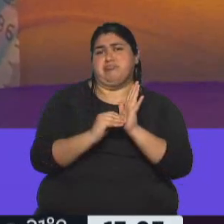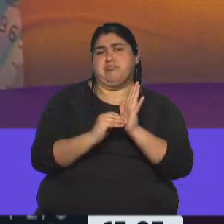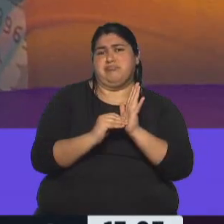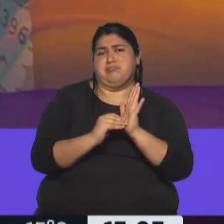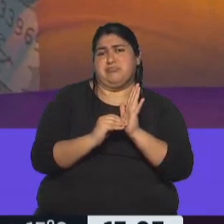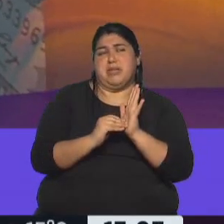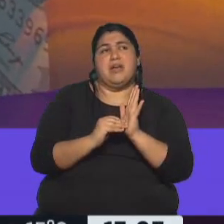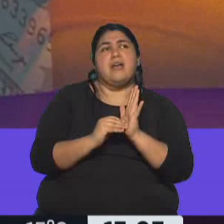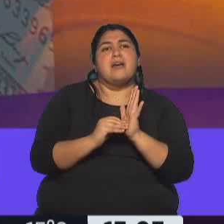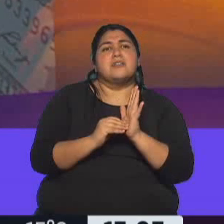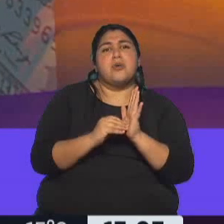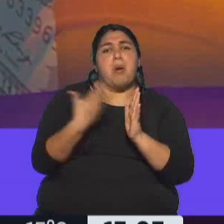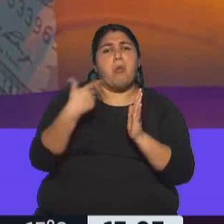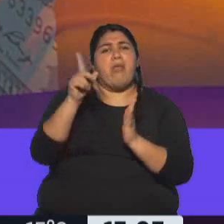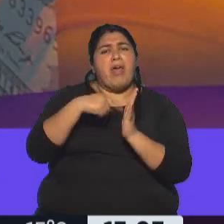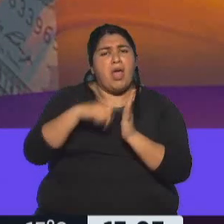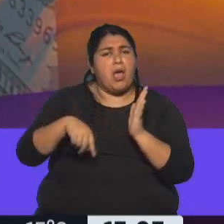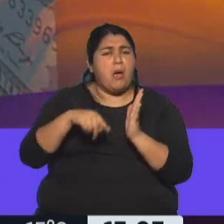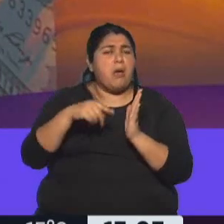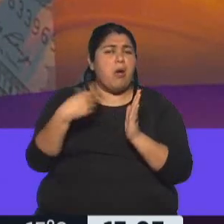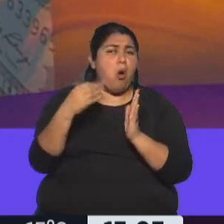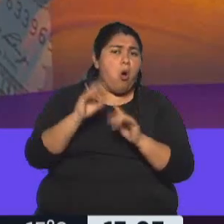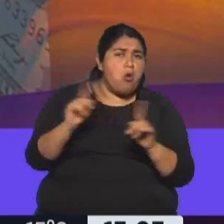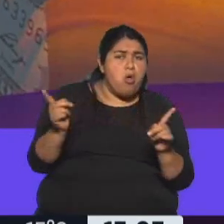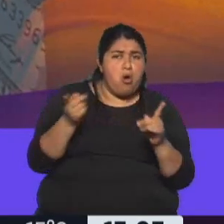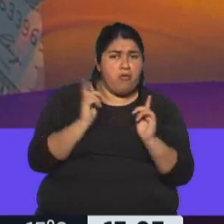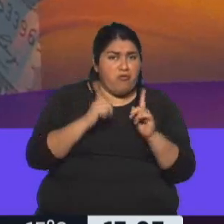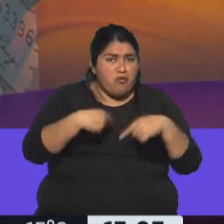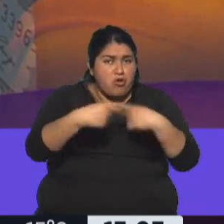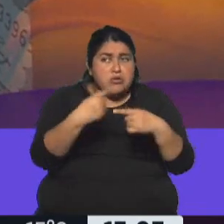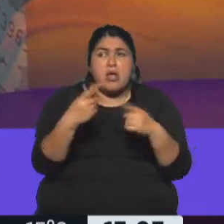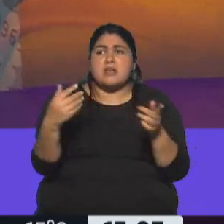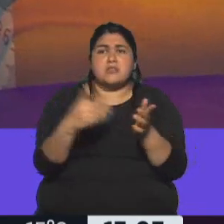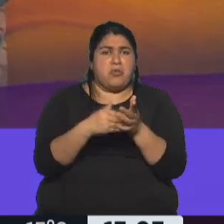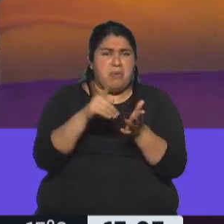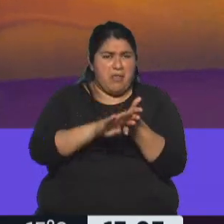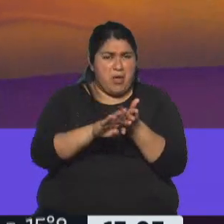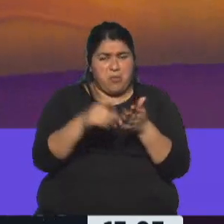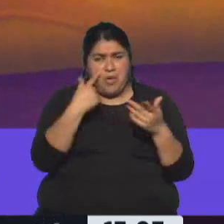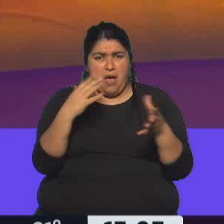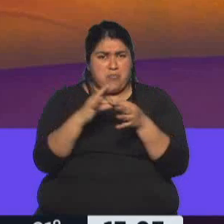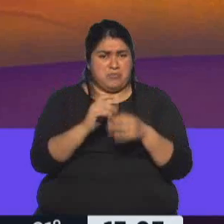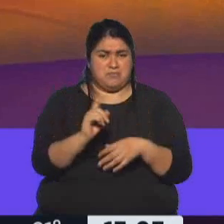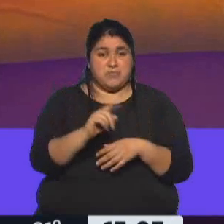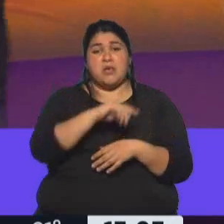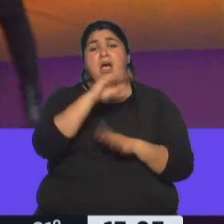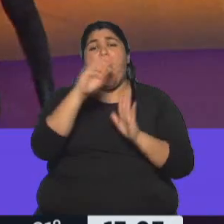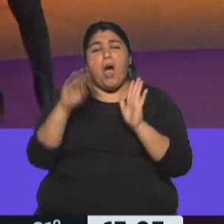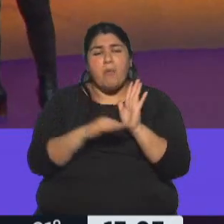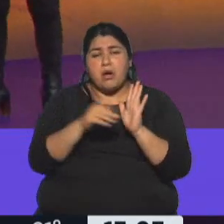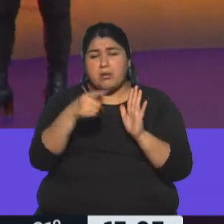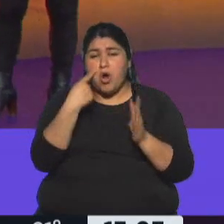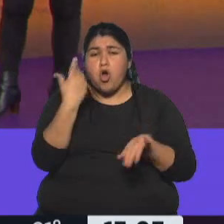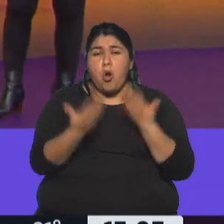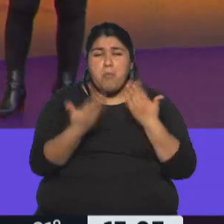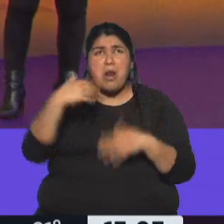riesgo de salida del sistema y de conversión o de exposición de esa deuda. Cuarto, no se comparan magnitudes con